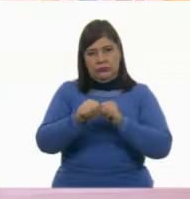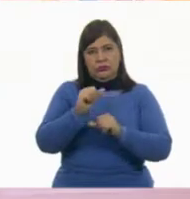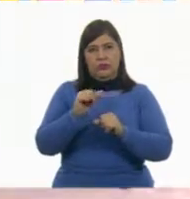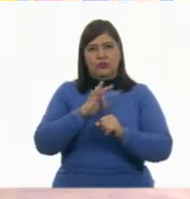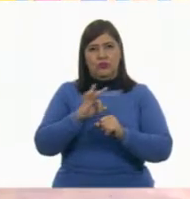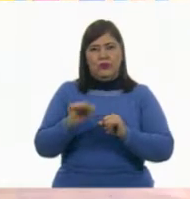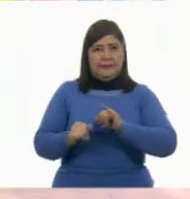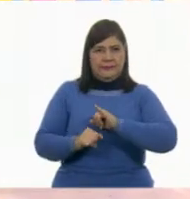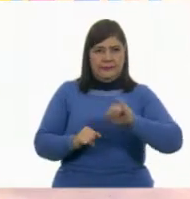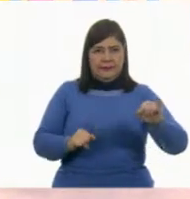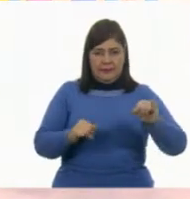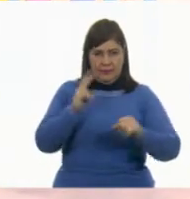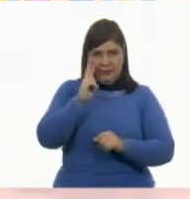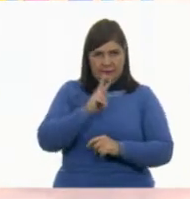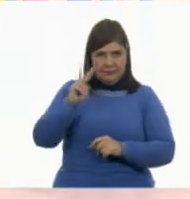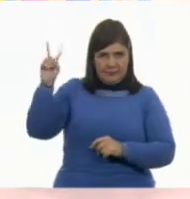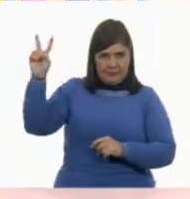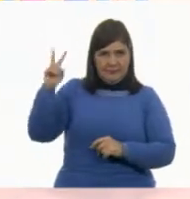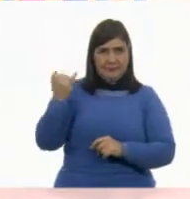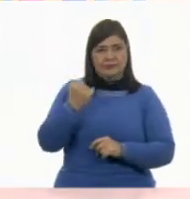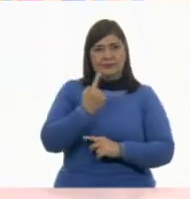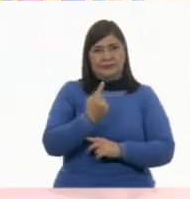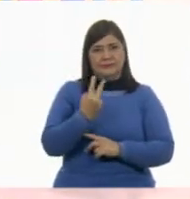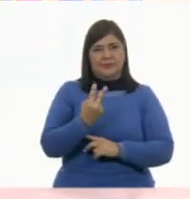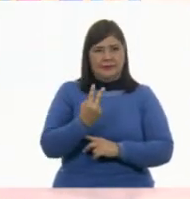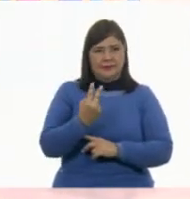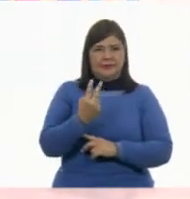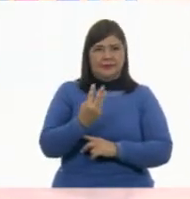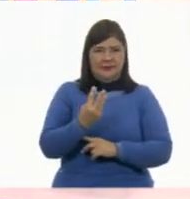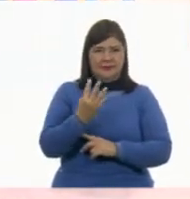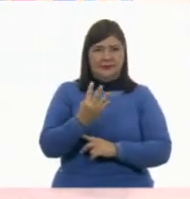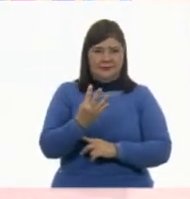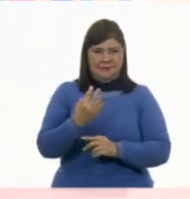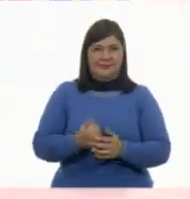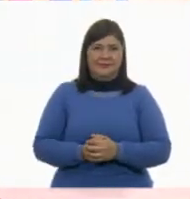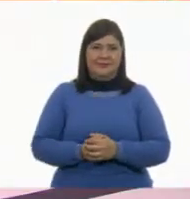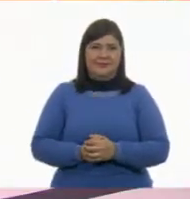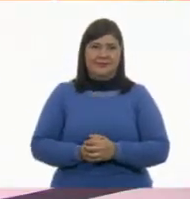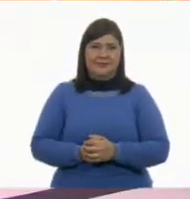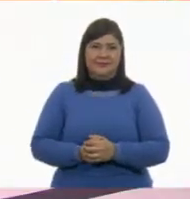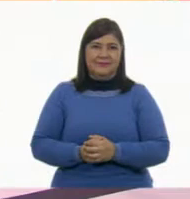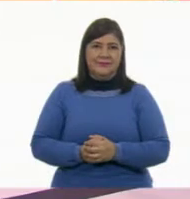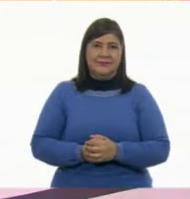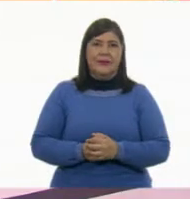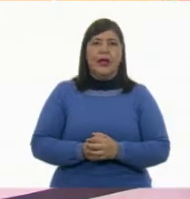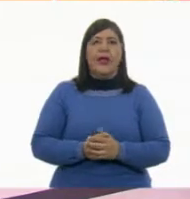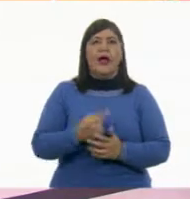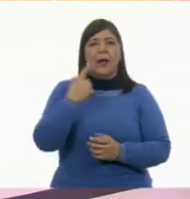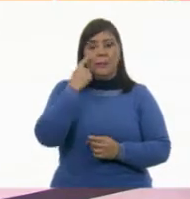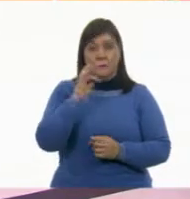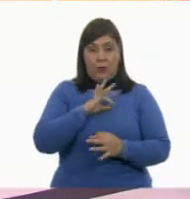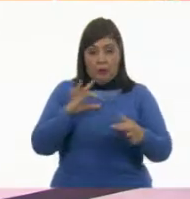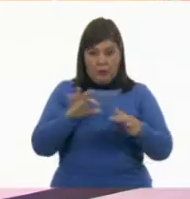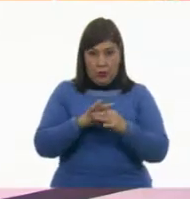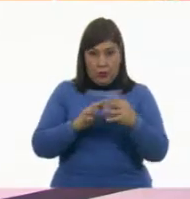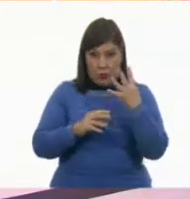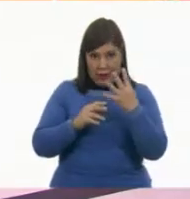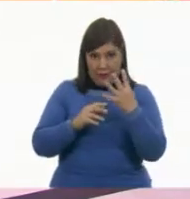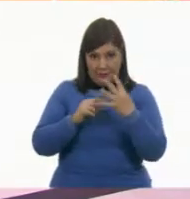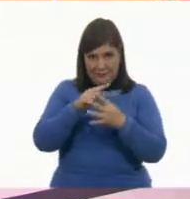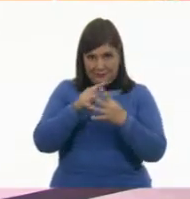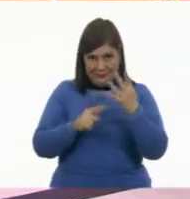con el lado izquierdo. Y empezamos 1, 2, 3, 4. ¿Juntamos las cuatro partes? Sí.